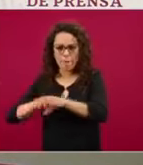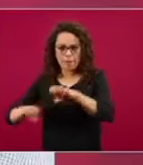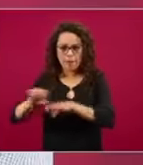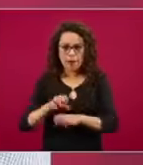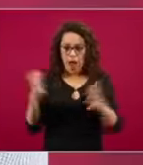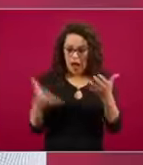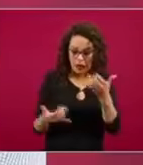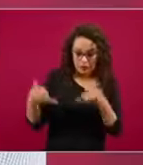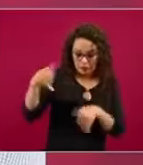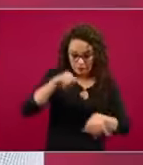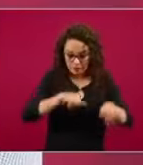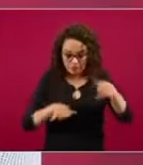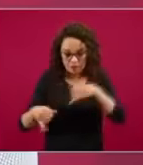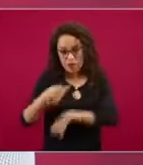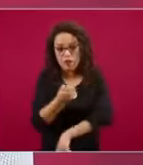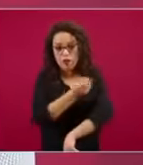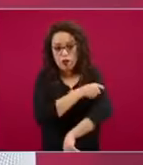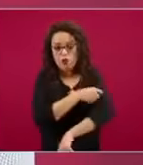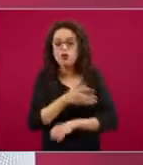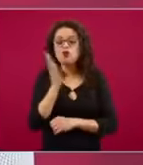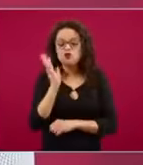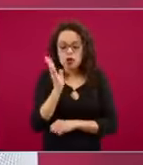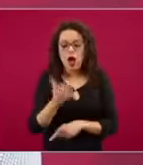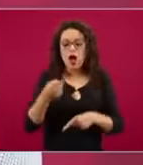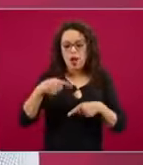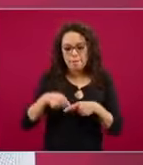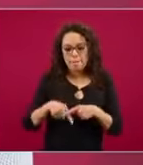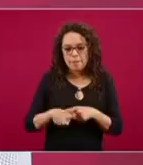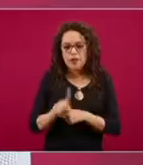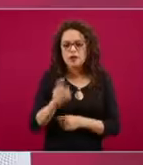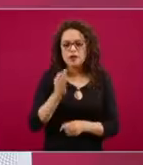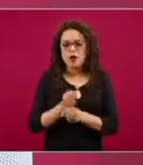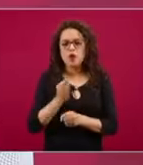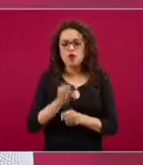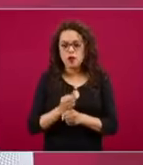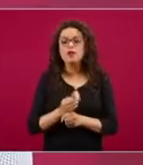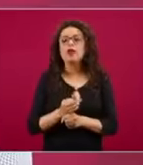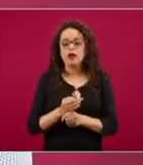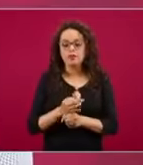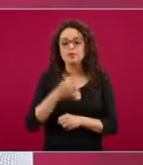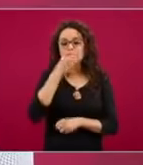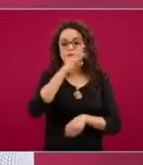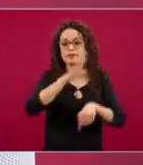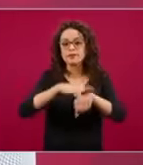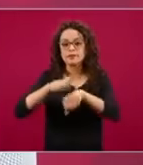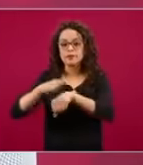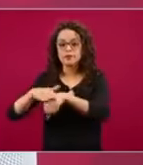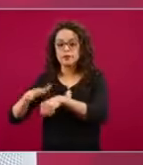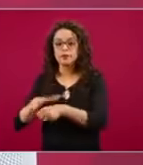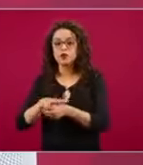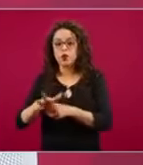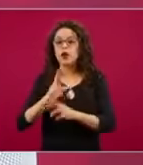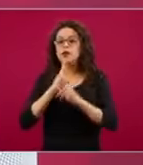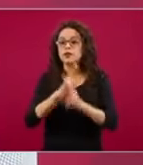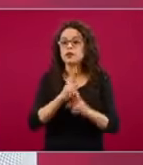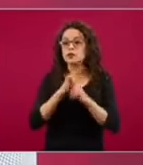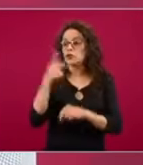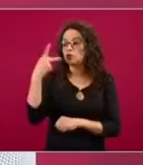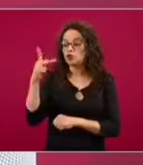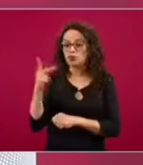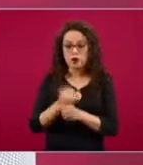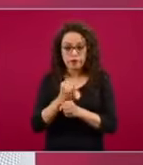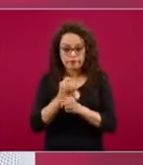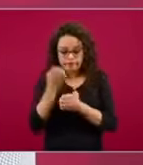vacuna, han empezado, digamos que a comunicar resultados preliminares de sus estudios. Es